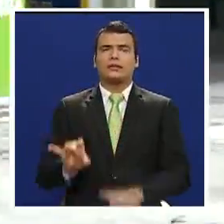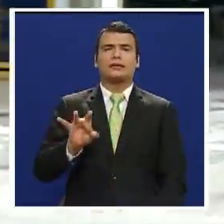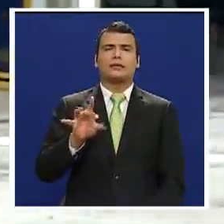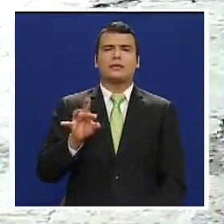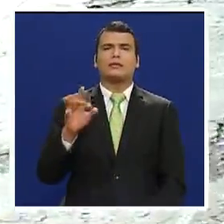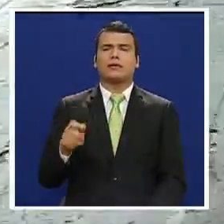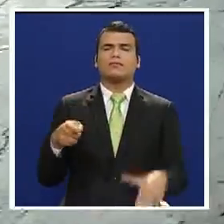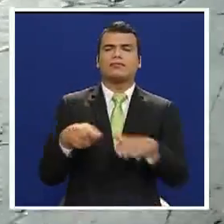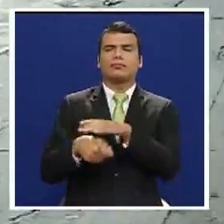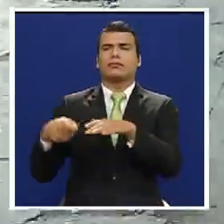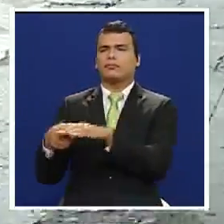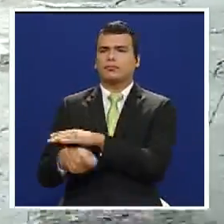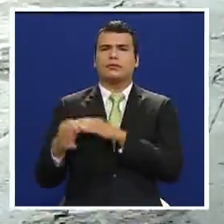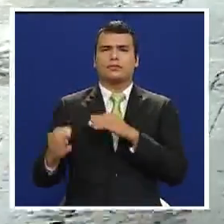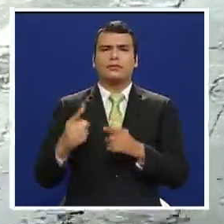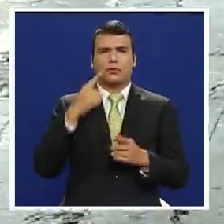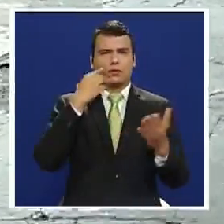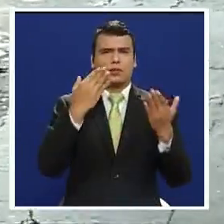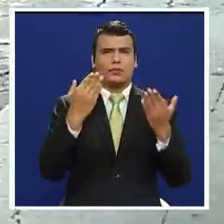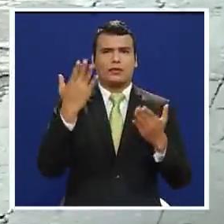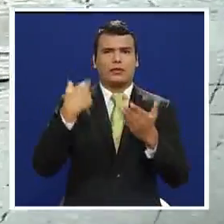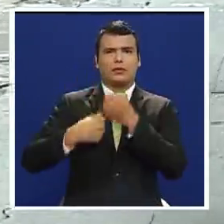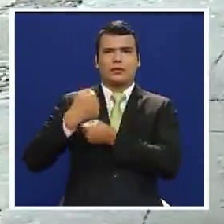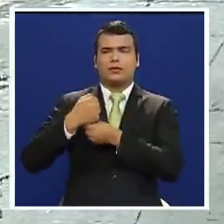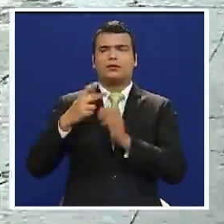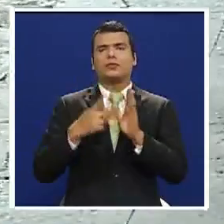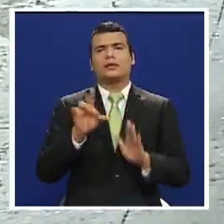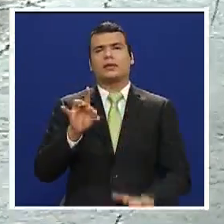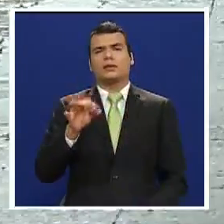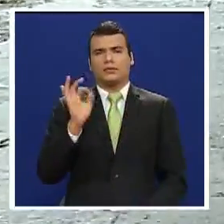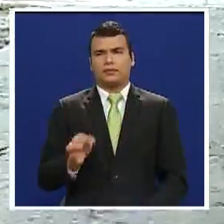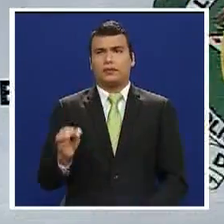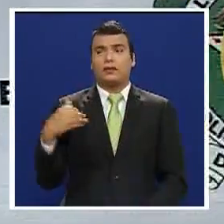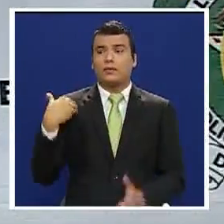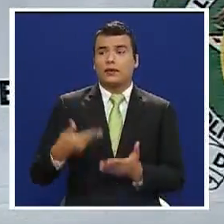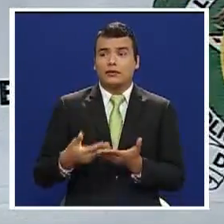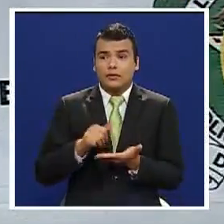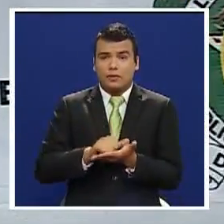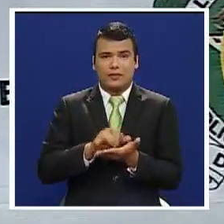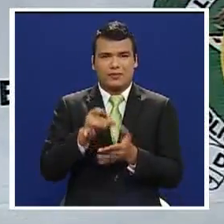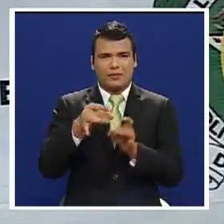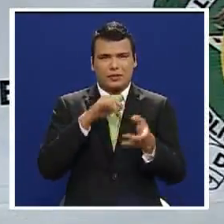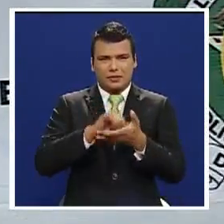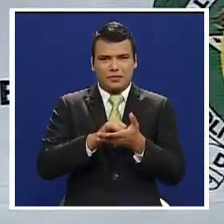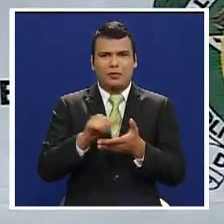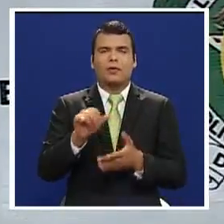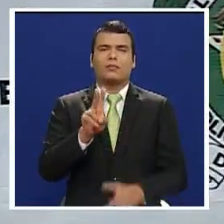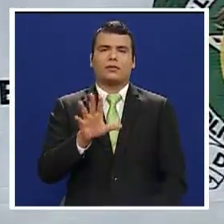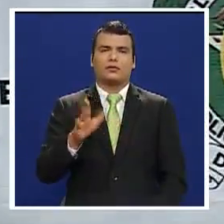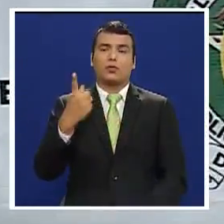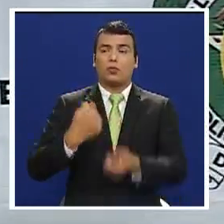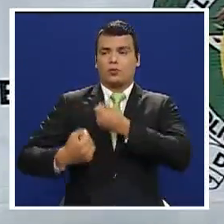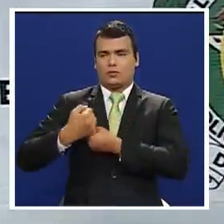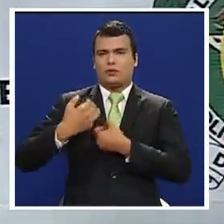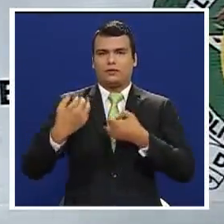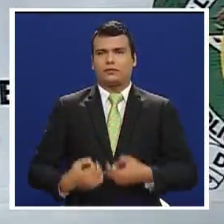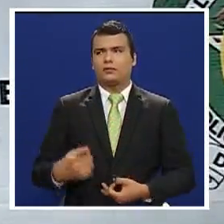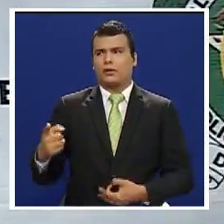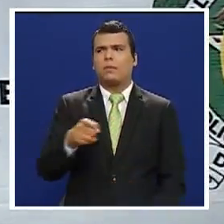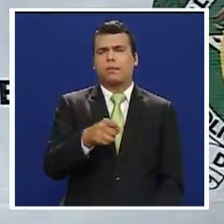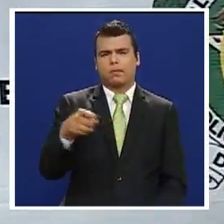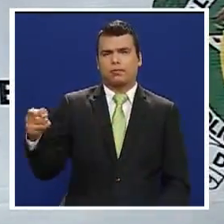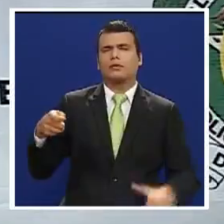disminuido este flagelo. Informa Gustavo Andrés González. Según el comandante de la Policía del Valle, las cifras de delitos en contra de las mujeres